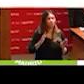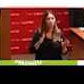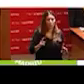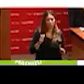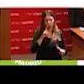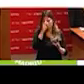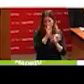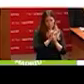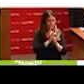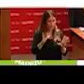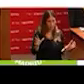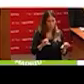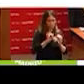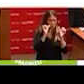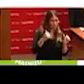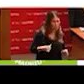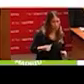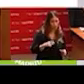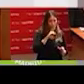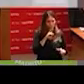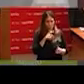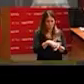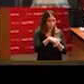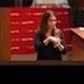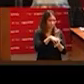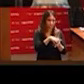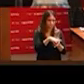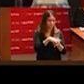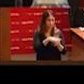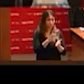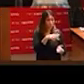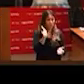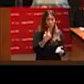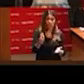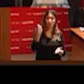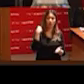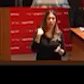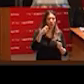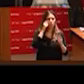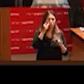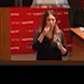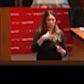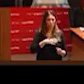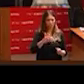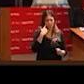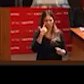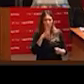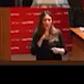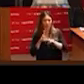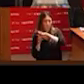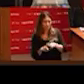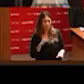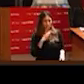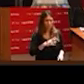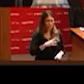tiene mu muy claro de qué forma ni De qué modo hacerlo no pues ahí estamos nosotros para detectar esas tareas de las que se han hablado antes